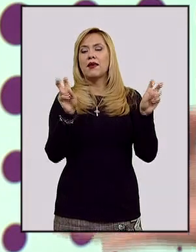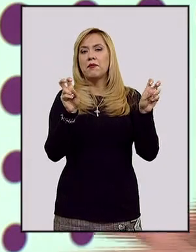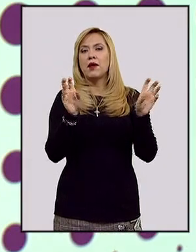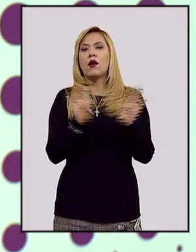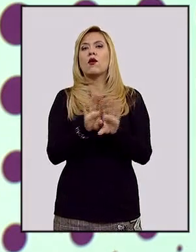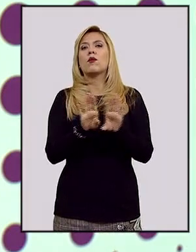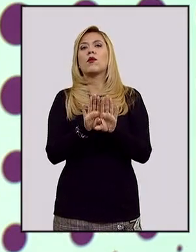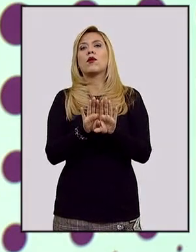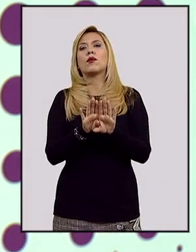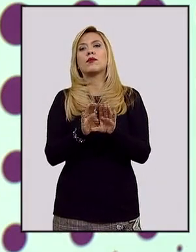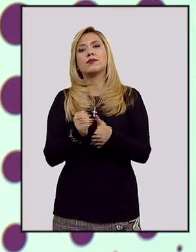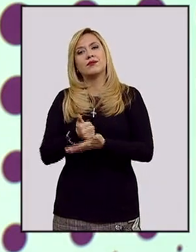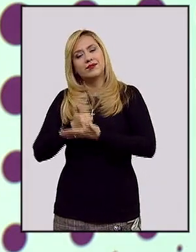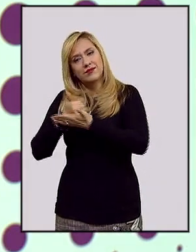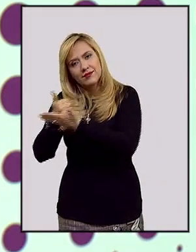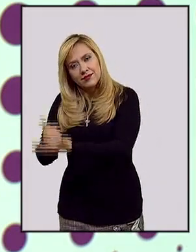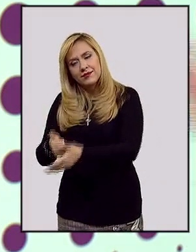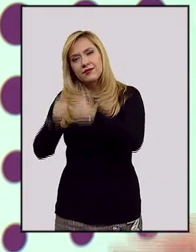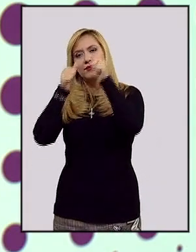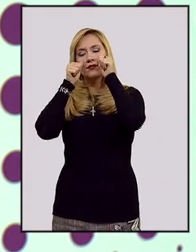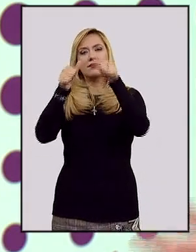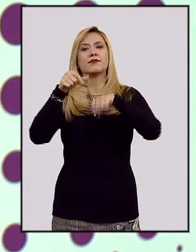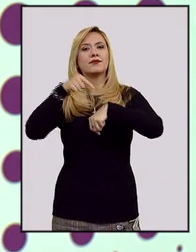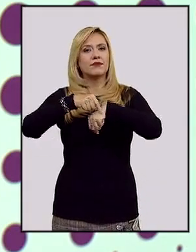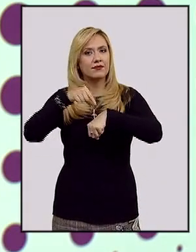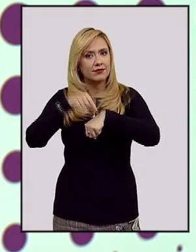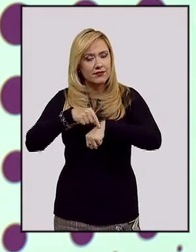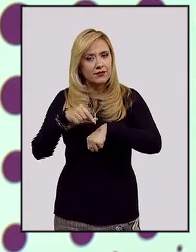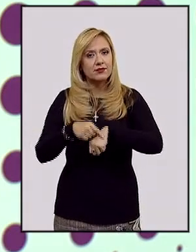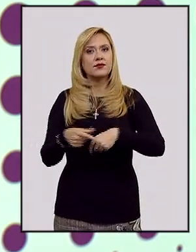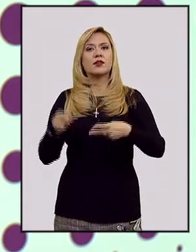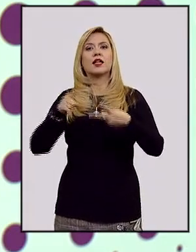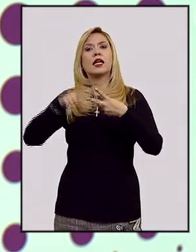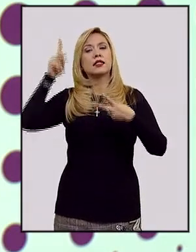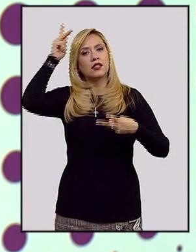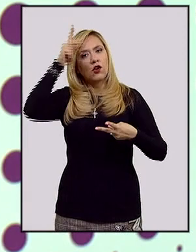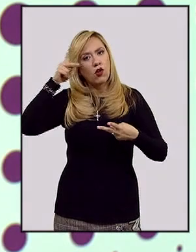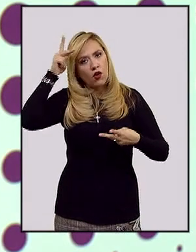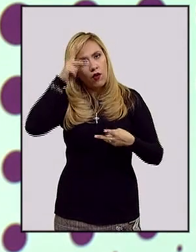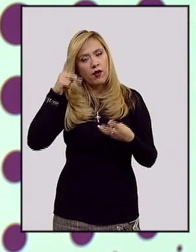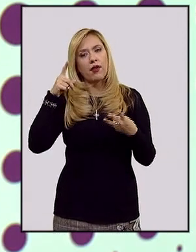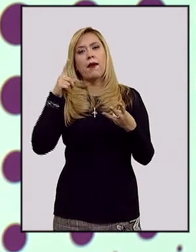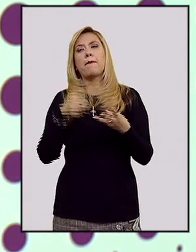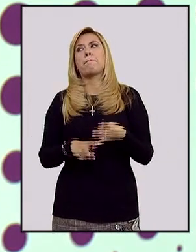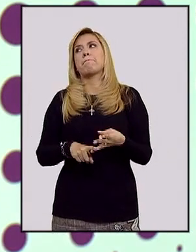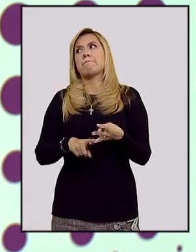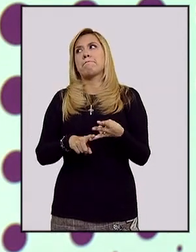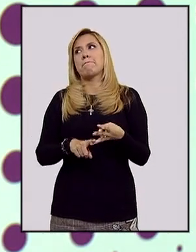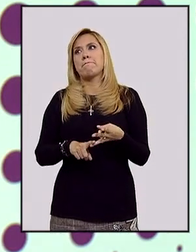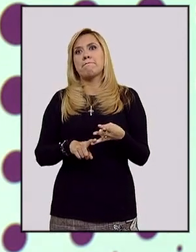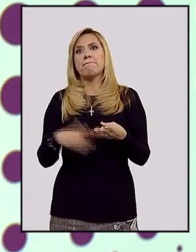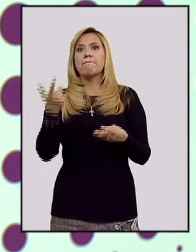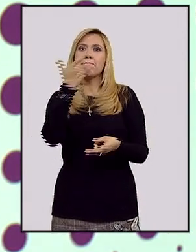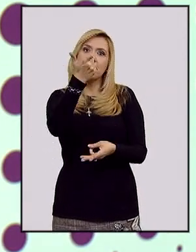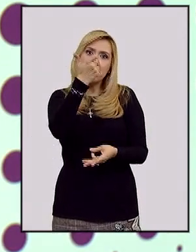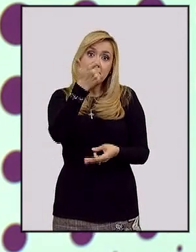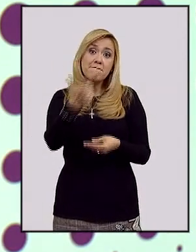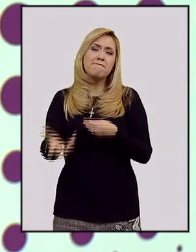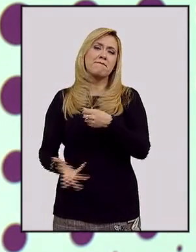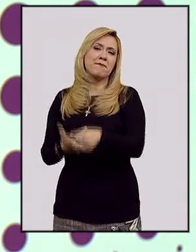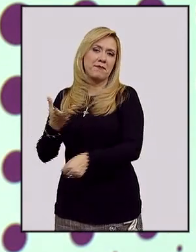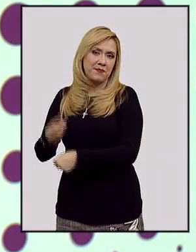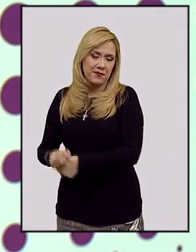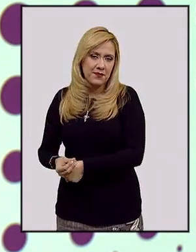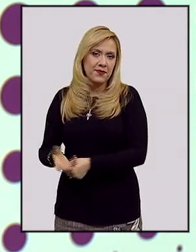de rehabilitación para cuestiones de la atención médica, incluso atención psicológica, los temas de compensación económica,